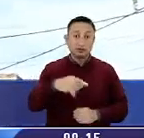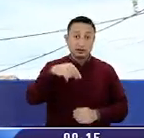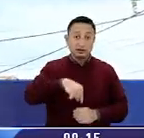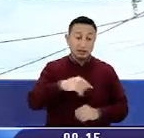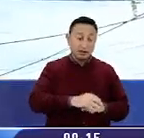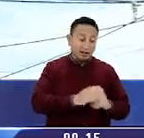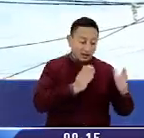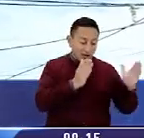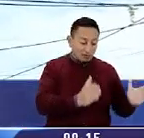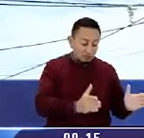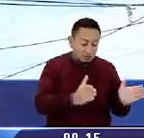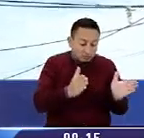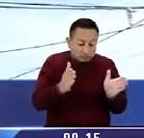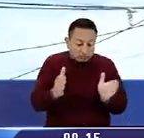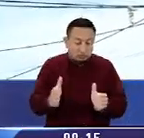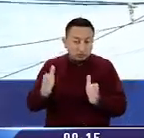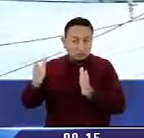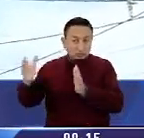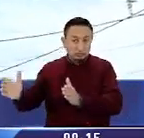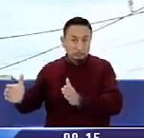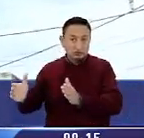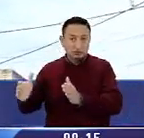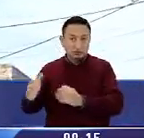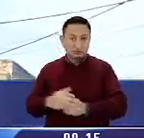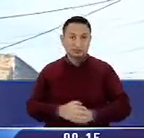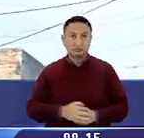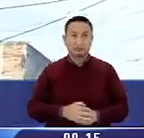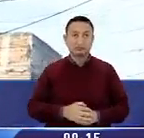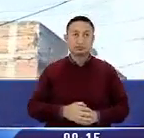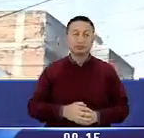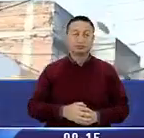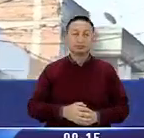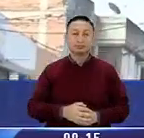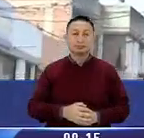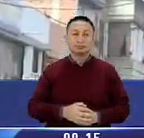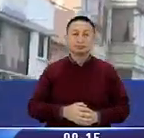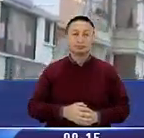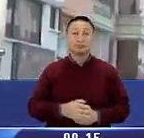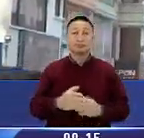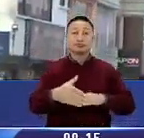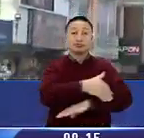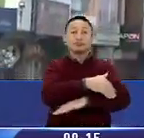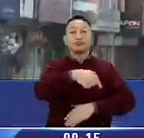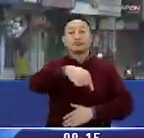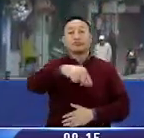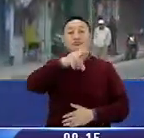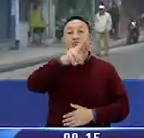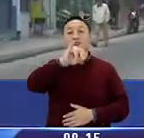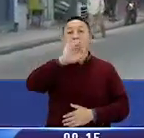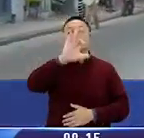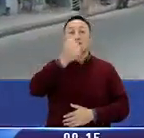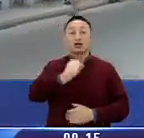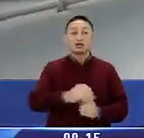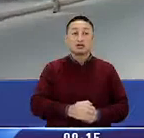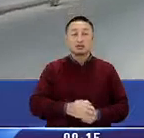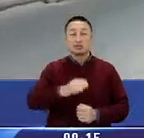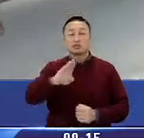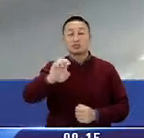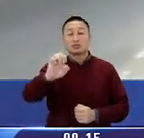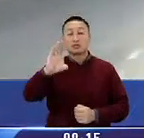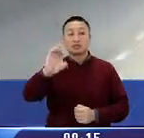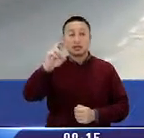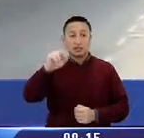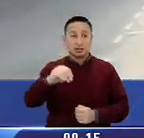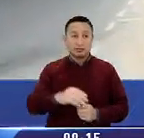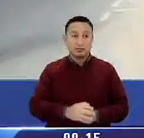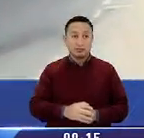la cierre de algunos tramos parciales, como son la calle Quitus, la calle Becerra, arriba la calle Punín,